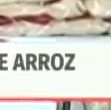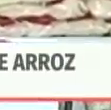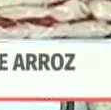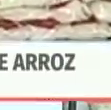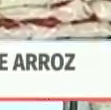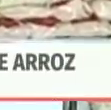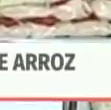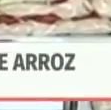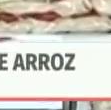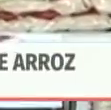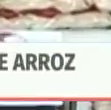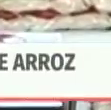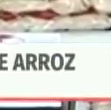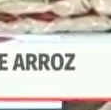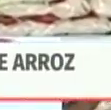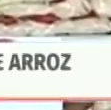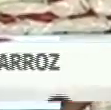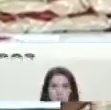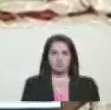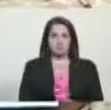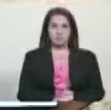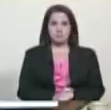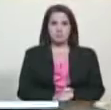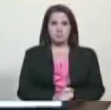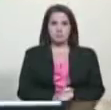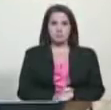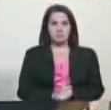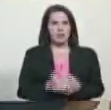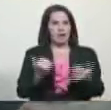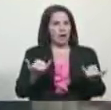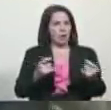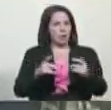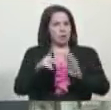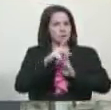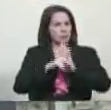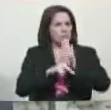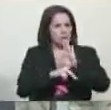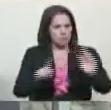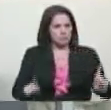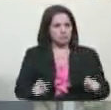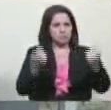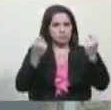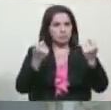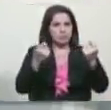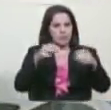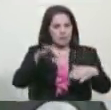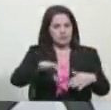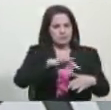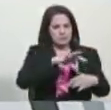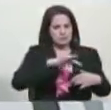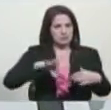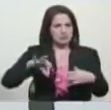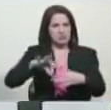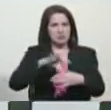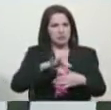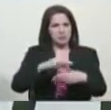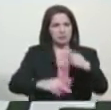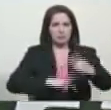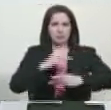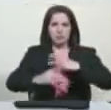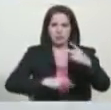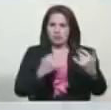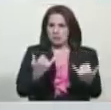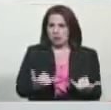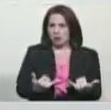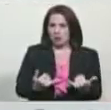regional, los gobiernos locales, parte de ese arroz con el programa de recuperación, con el programa de siembra, va a venir a procesarse en